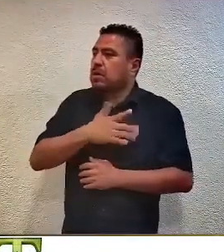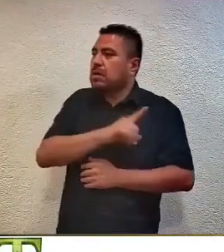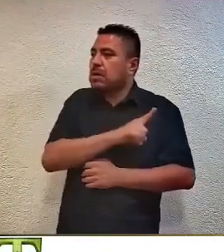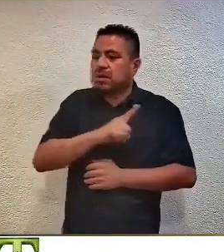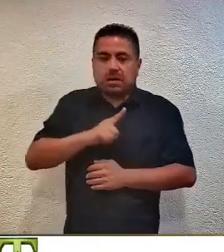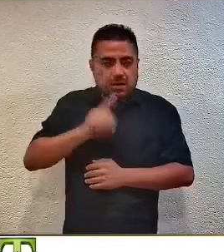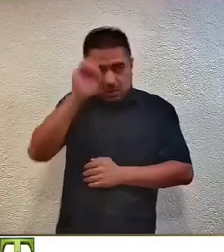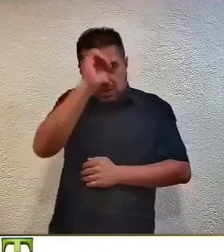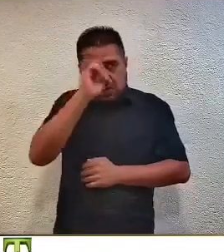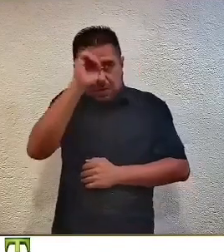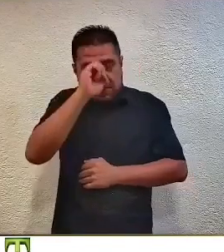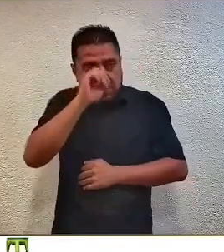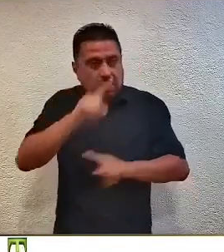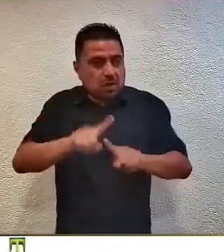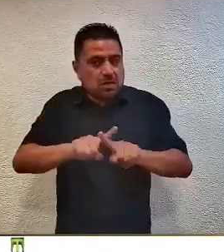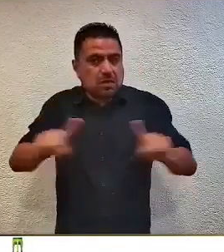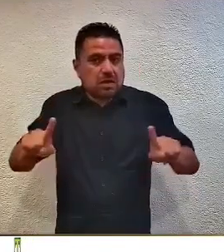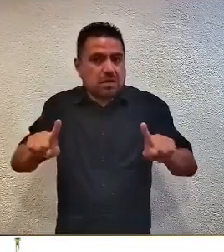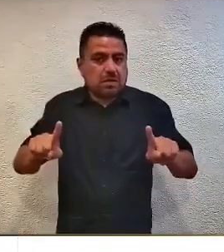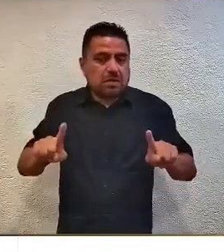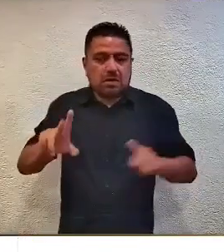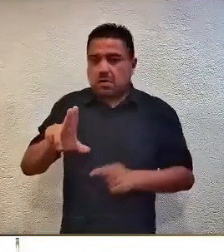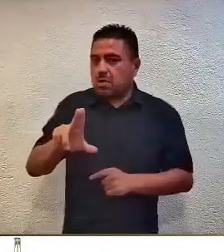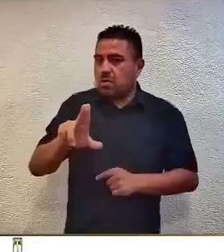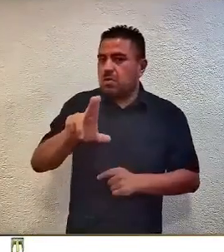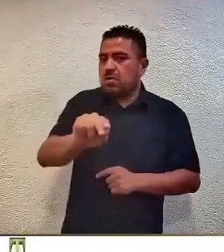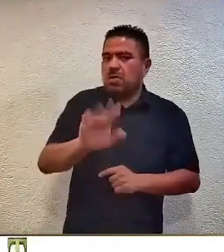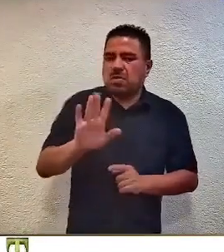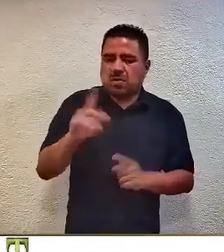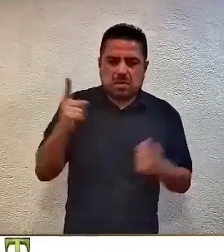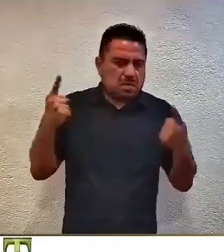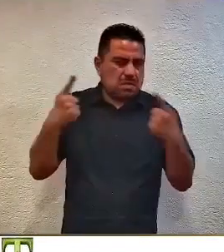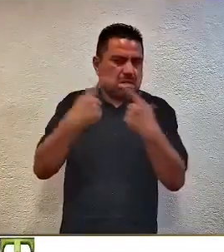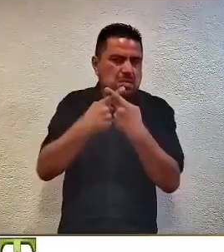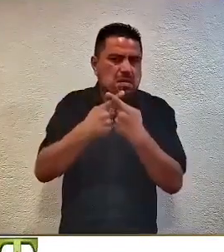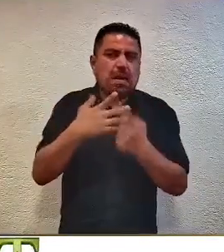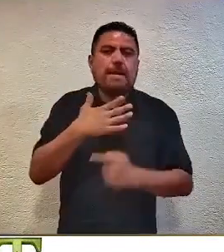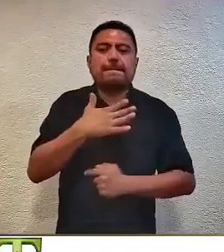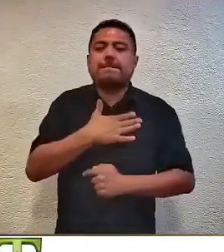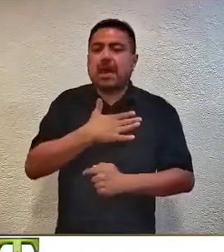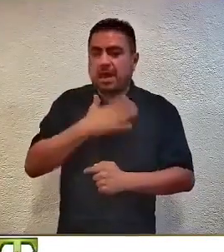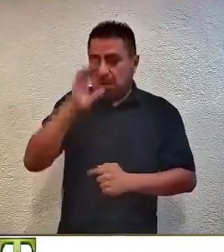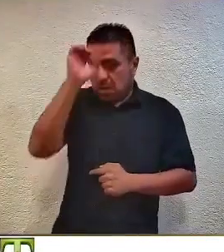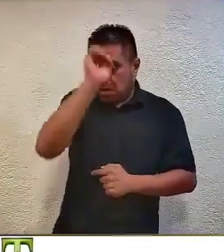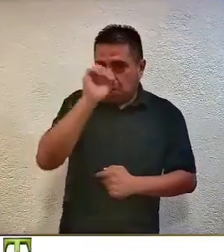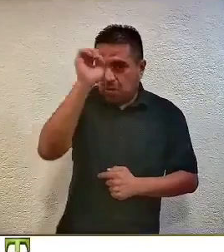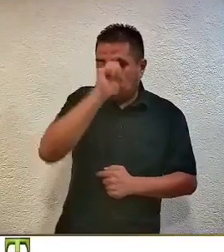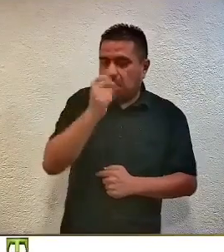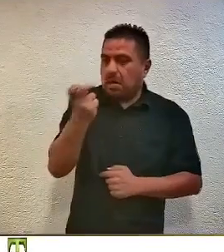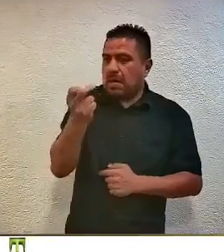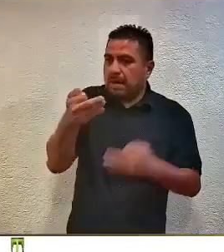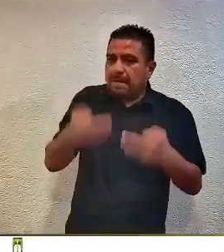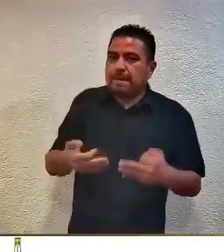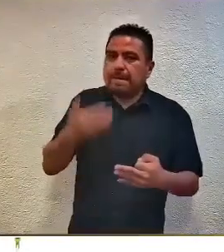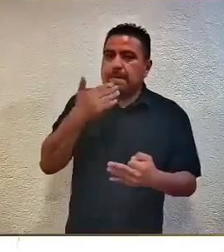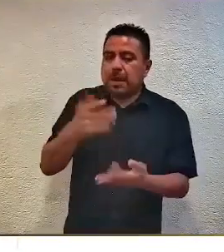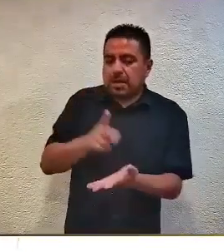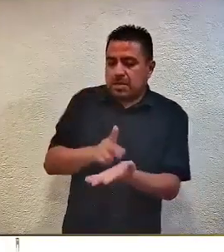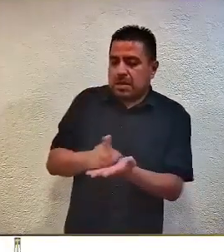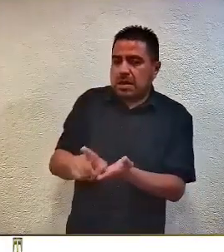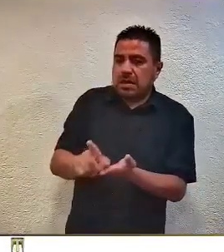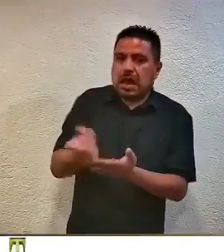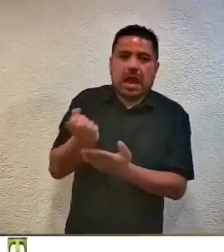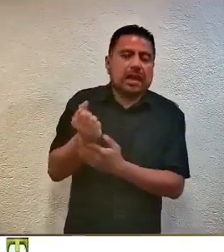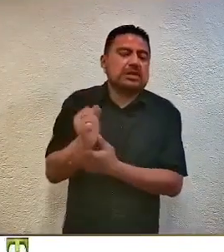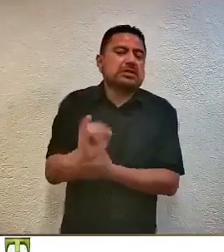opinión jurídica diferente. No es incongruente. En mi opinión, es atinada a derecho, tal y